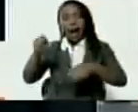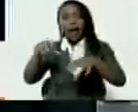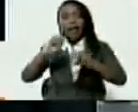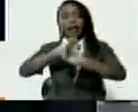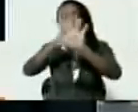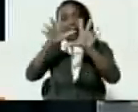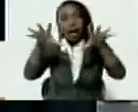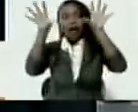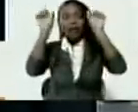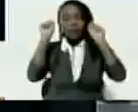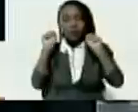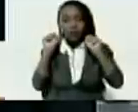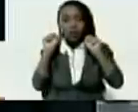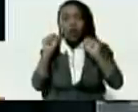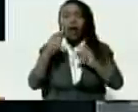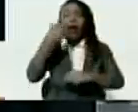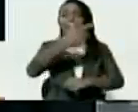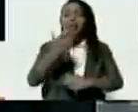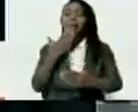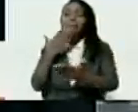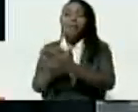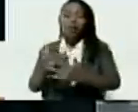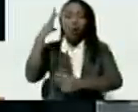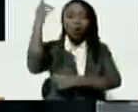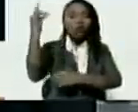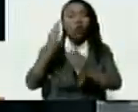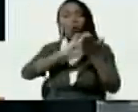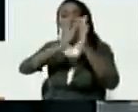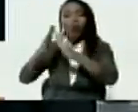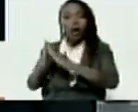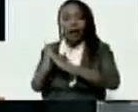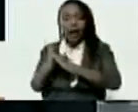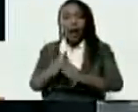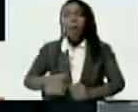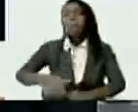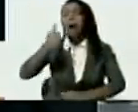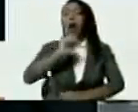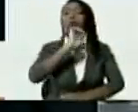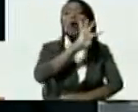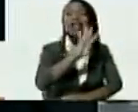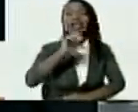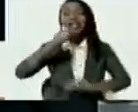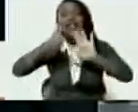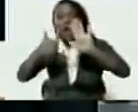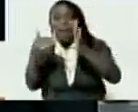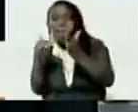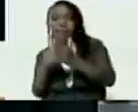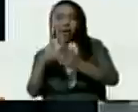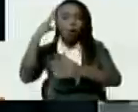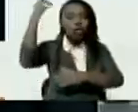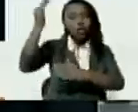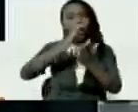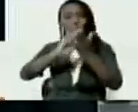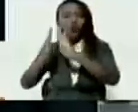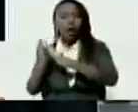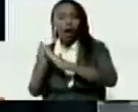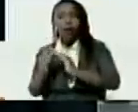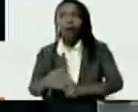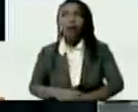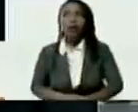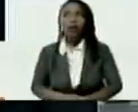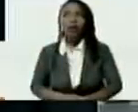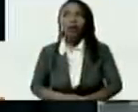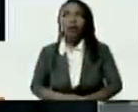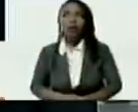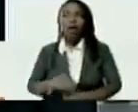mayor cooperación. Le pido a los consejos comunales, a los más de 46.000 consejos comunales, a